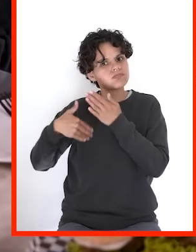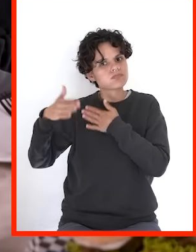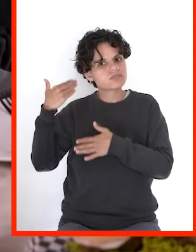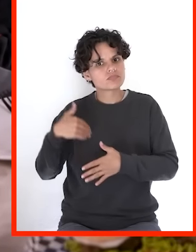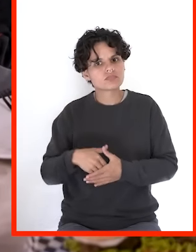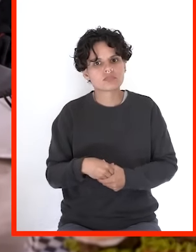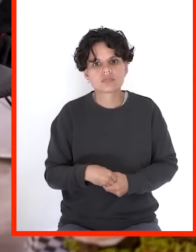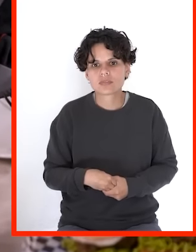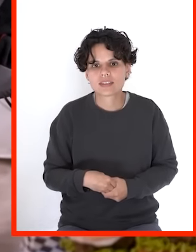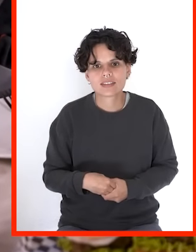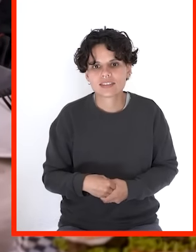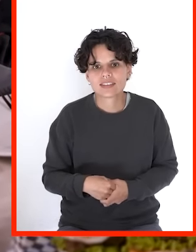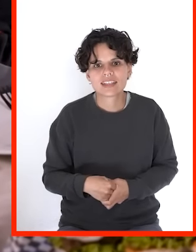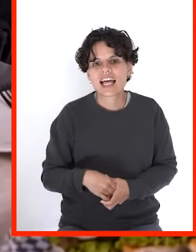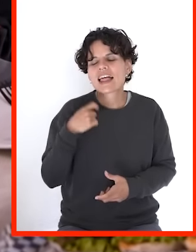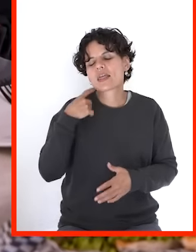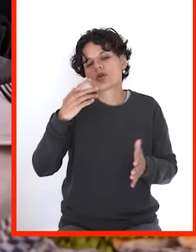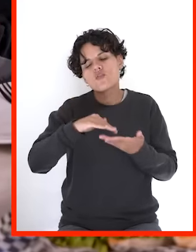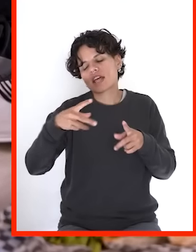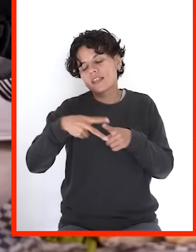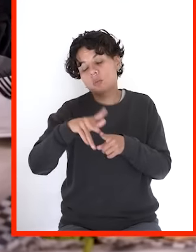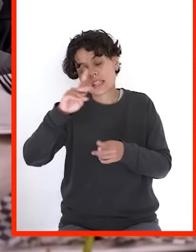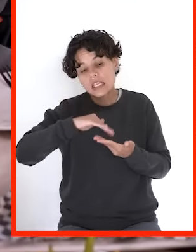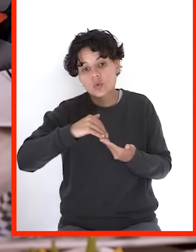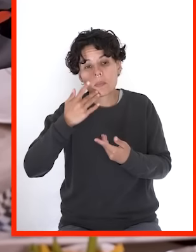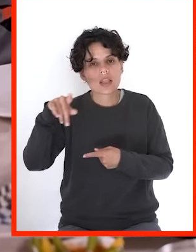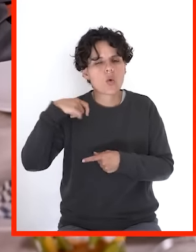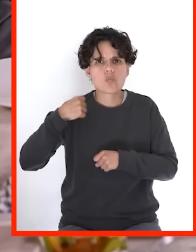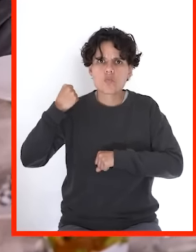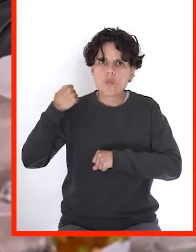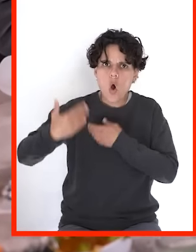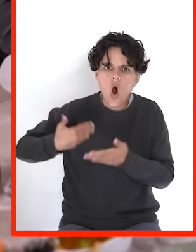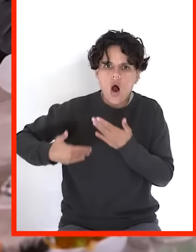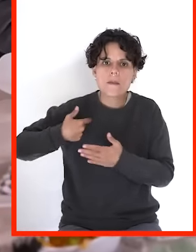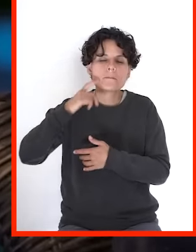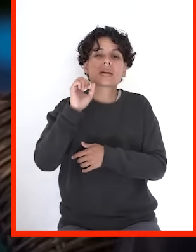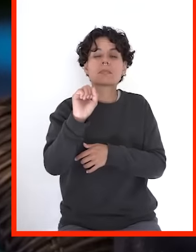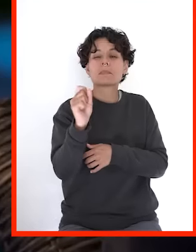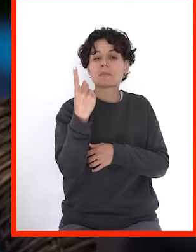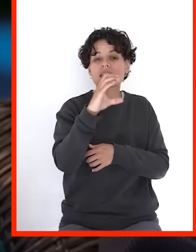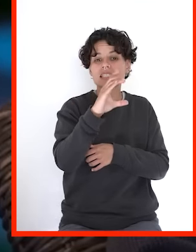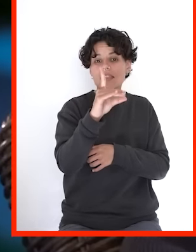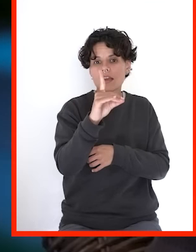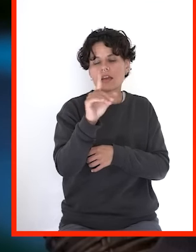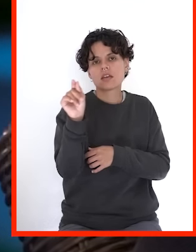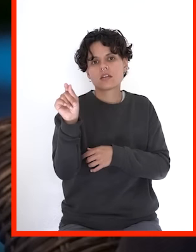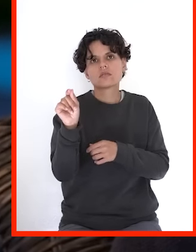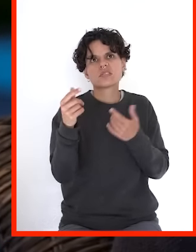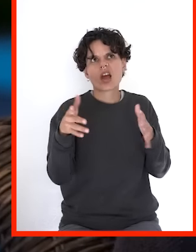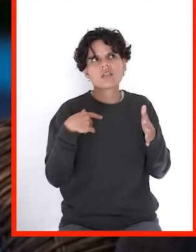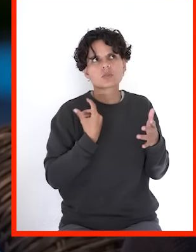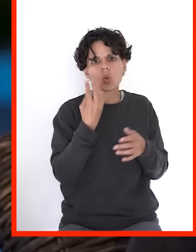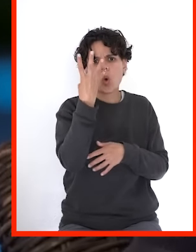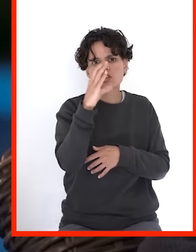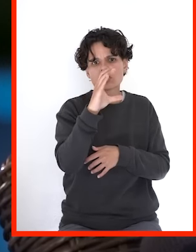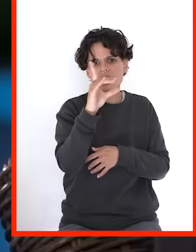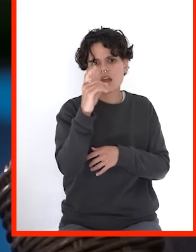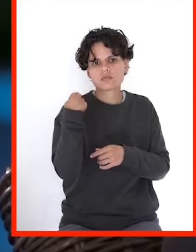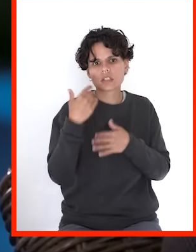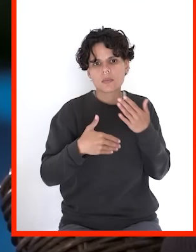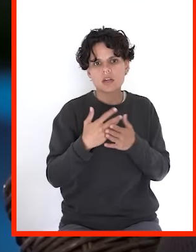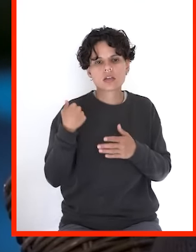pero este weón es una máquina. Porque, por ejemplo, partimos el primer disco del grupo, hemos hecho ¿cuánto? Como 4 discos. Y el